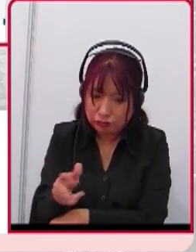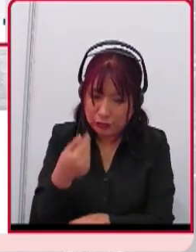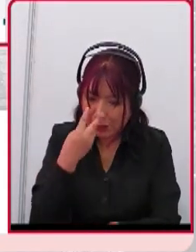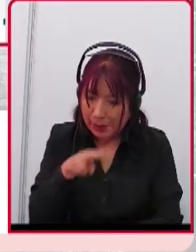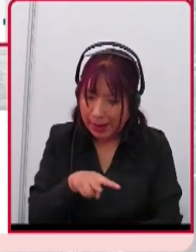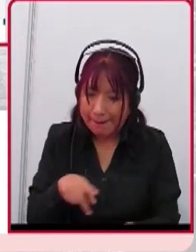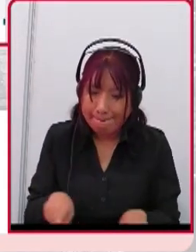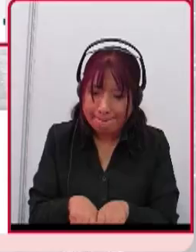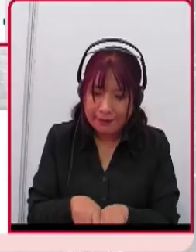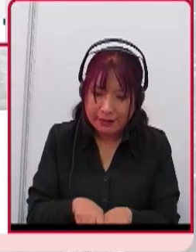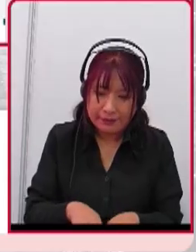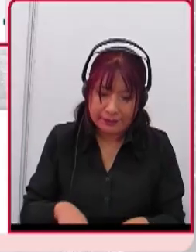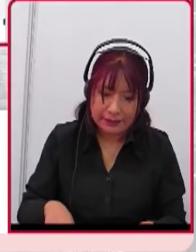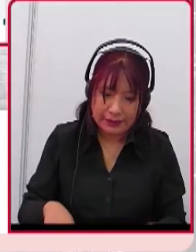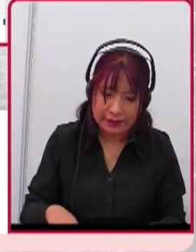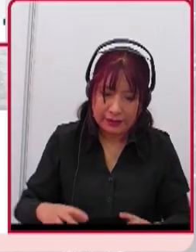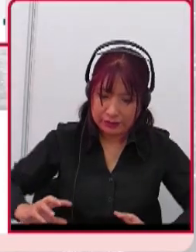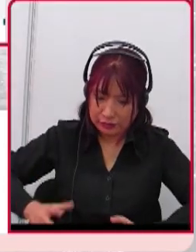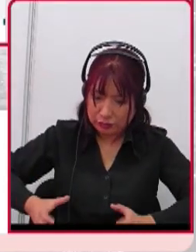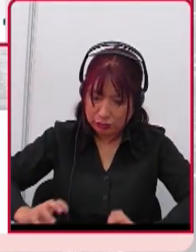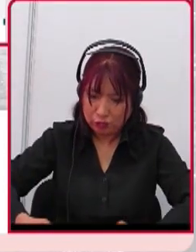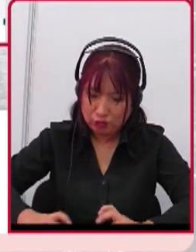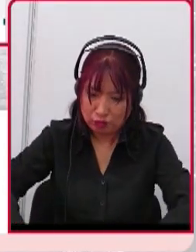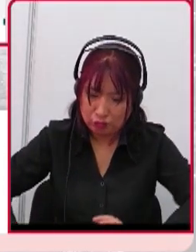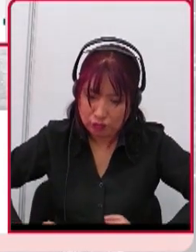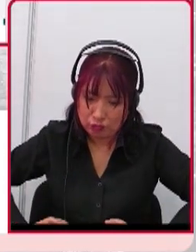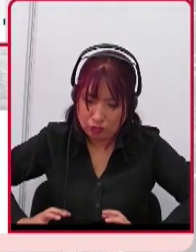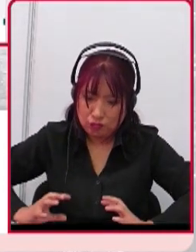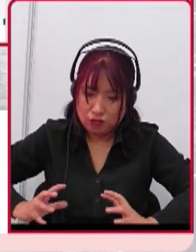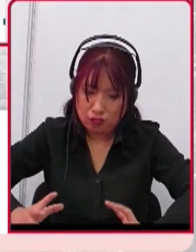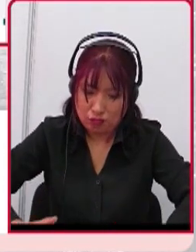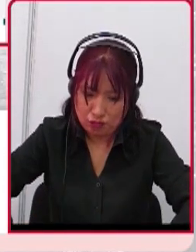el sistema de ruedas y también tenemos tanto el chasis modular,